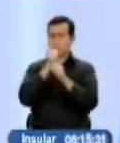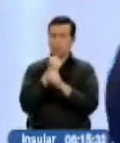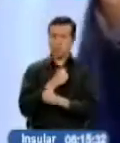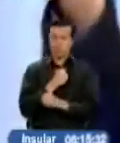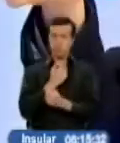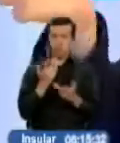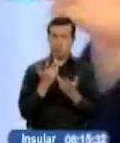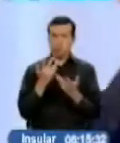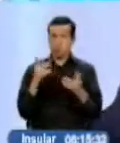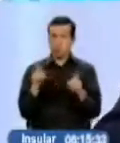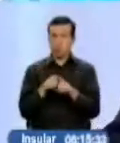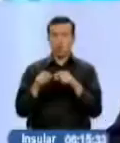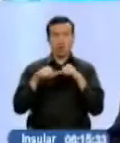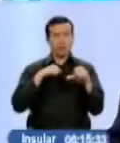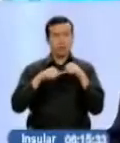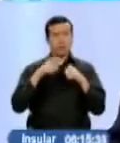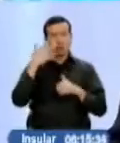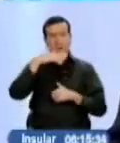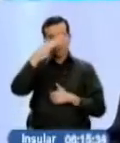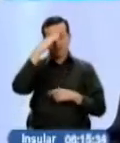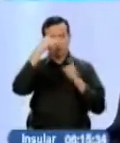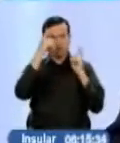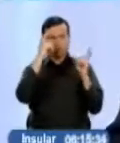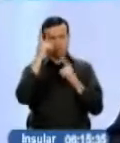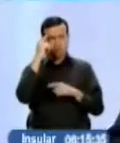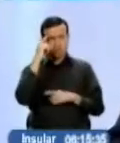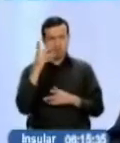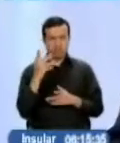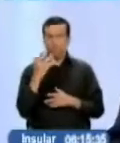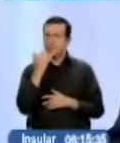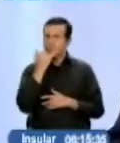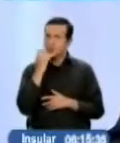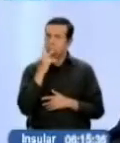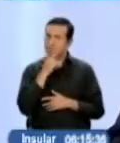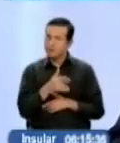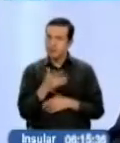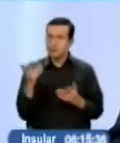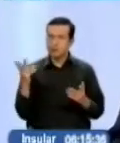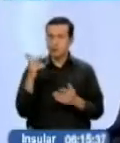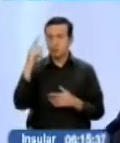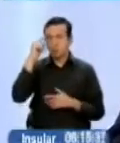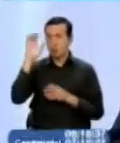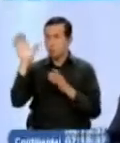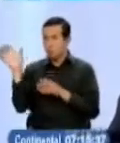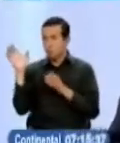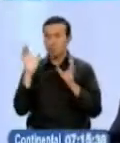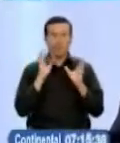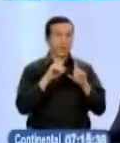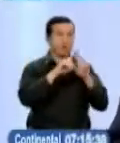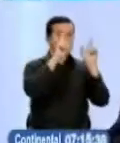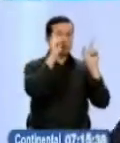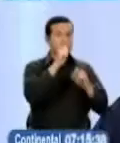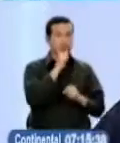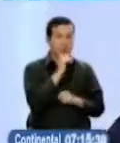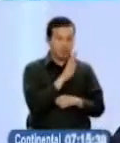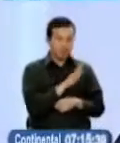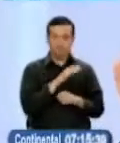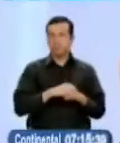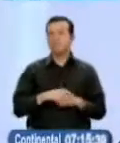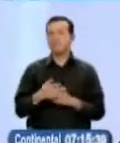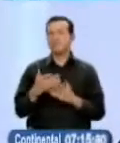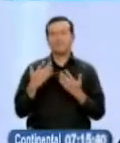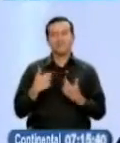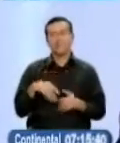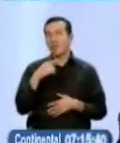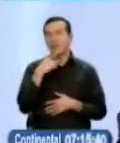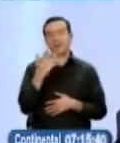tanto, en la administración del Estado sabemos cómo hacerlo. Eso es una falacia, porque otra cosa es el Estado y otra cosa es la empresa privada. Pero dice, como quiera que sea,